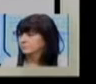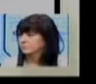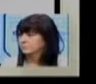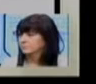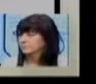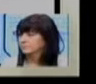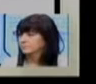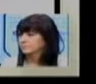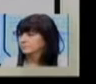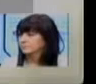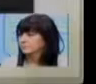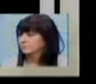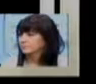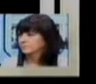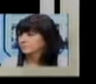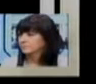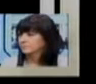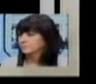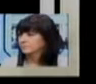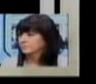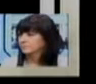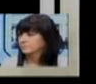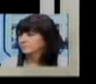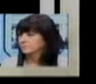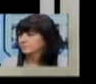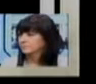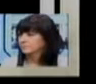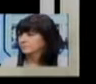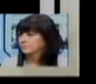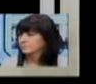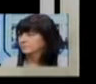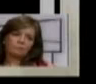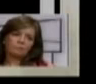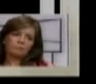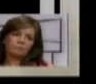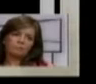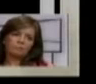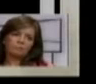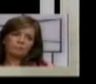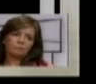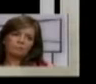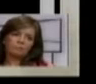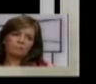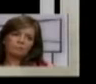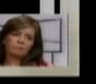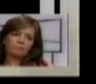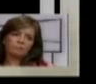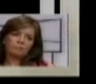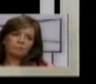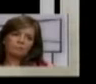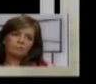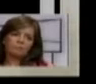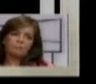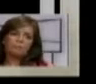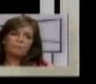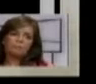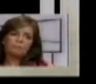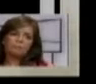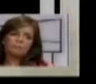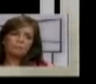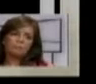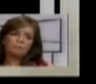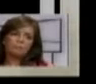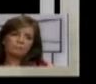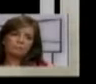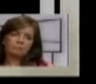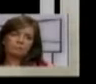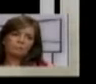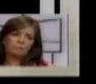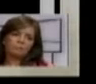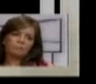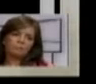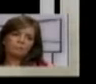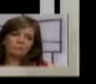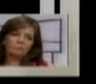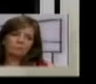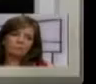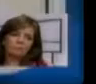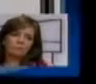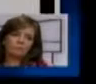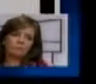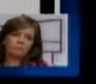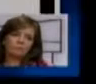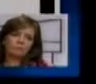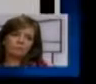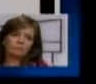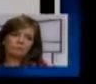la inseguridad. Cristina retó a Cobos. Dígale a su gente que se quede más tranquilita.